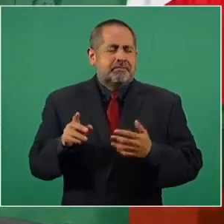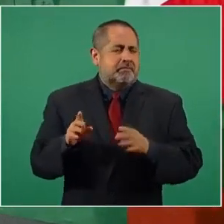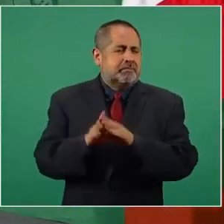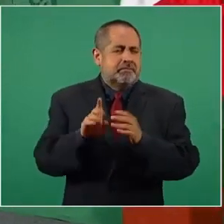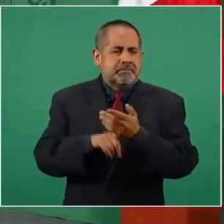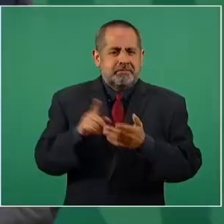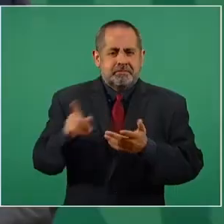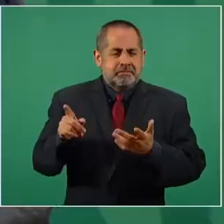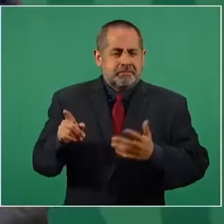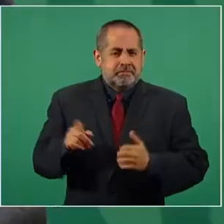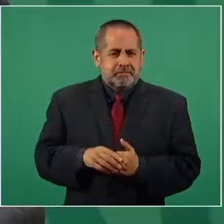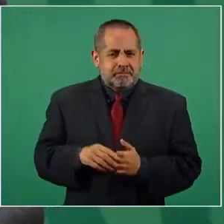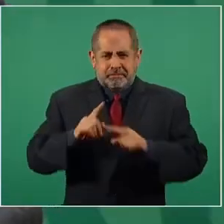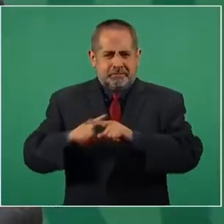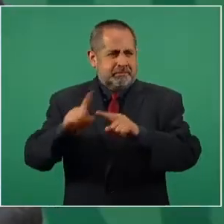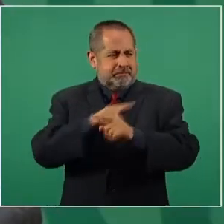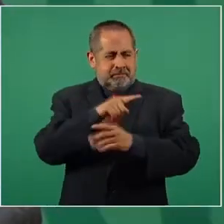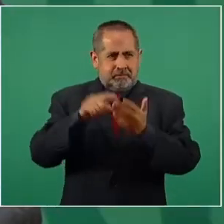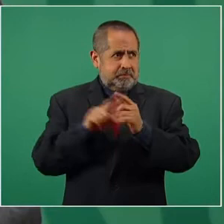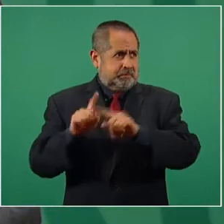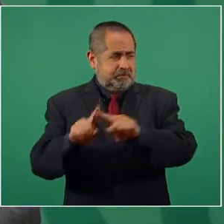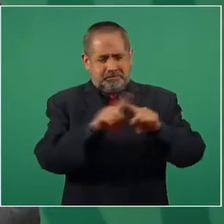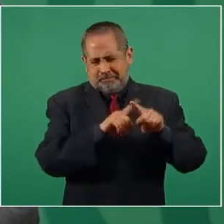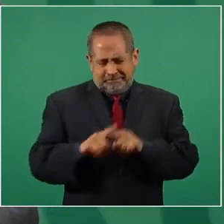en todas partes.